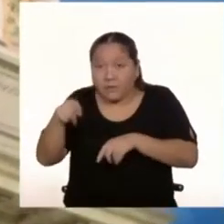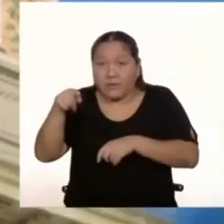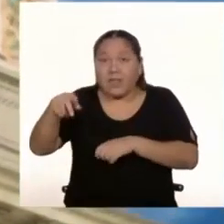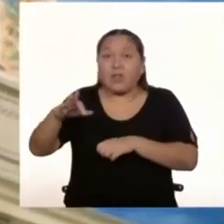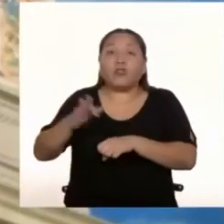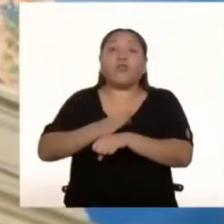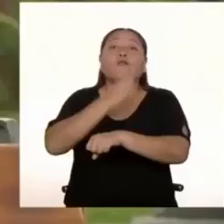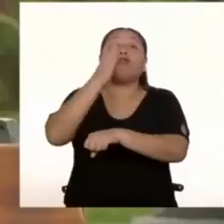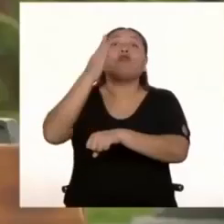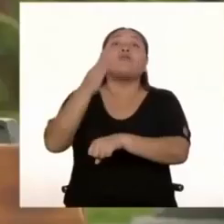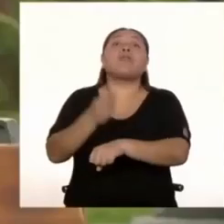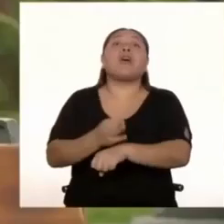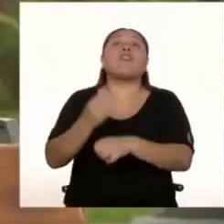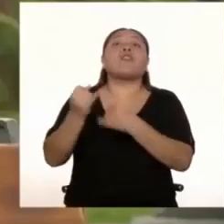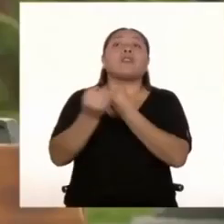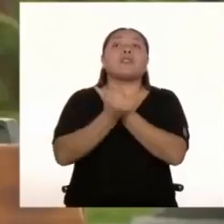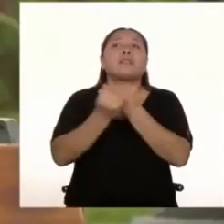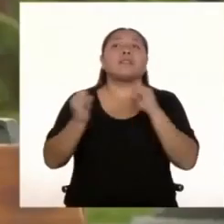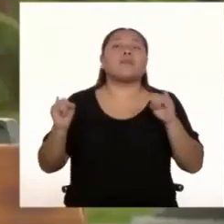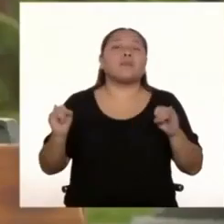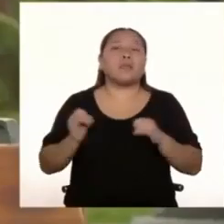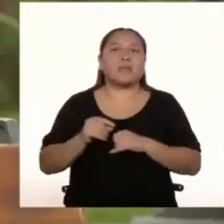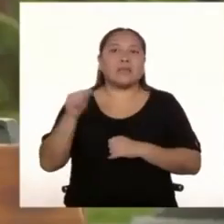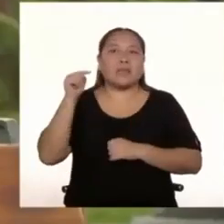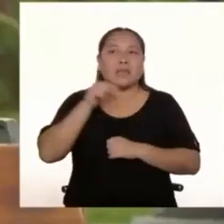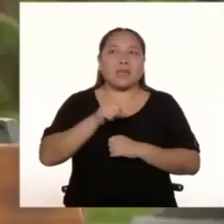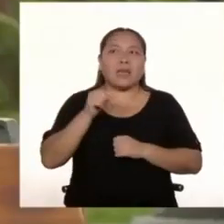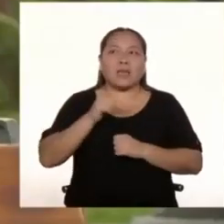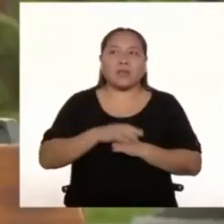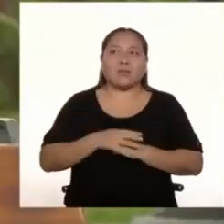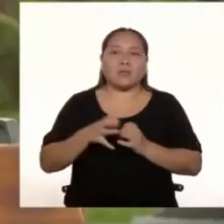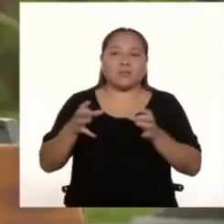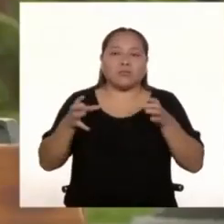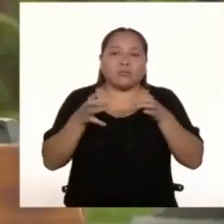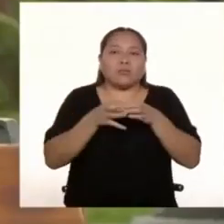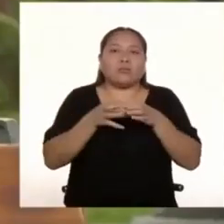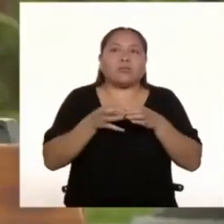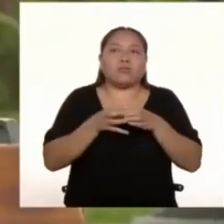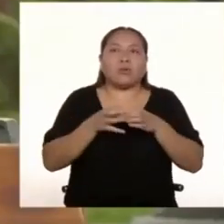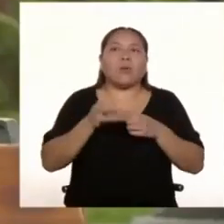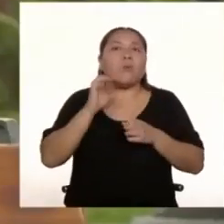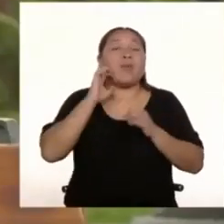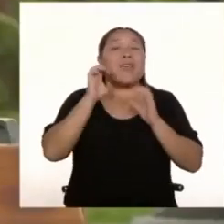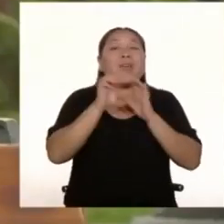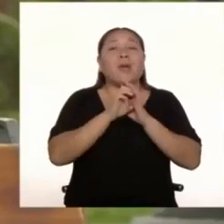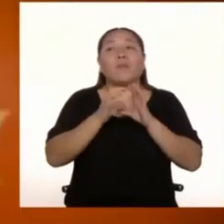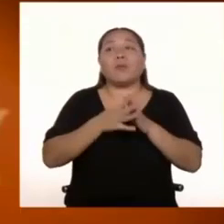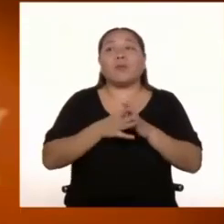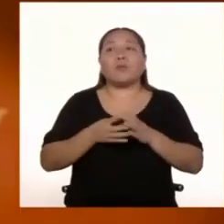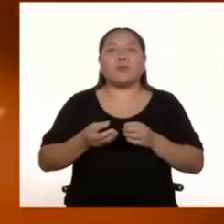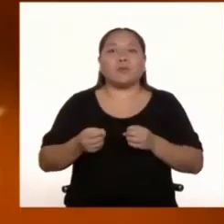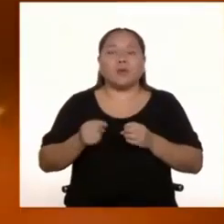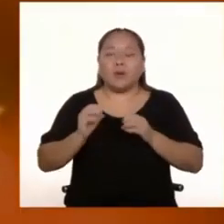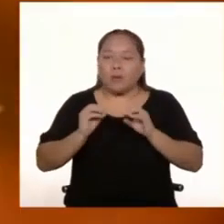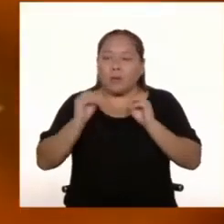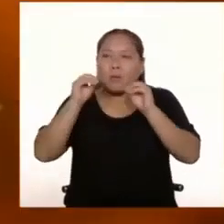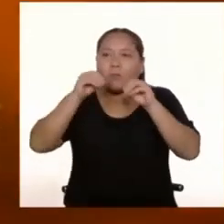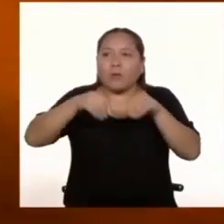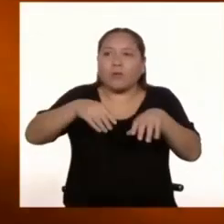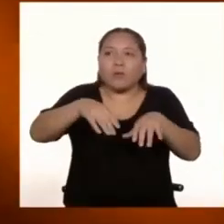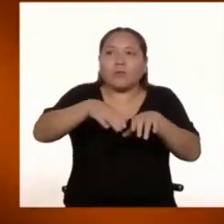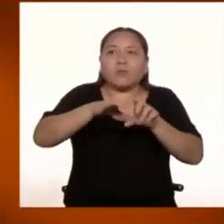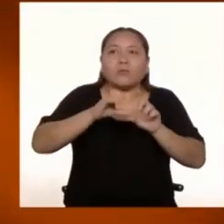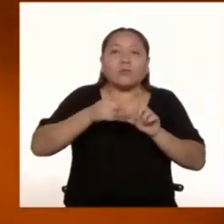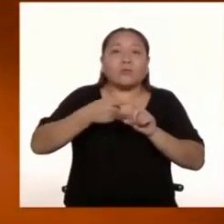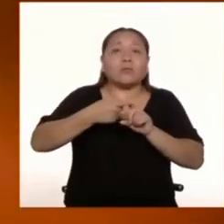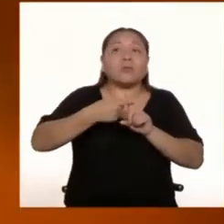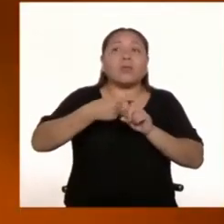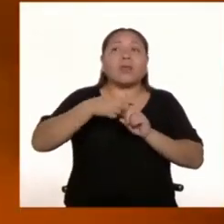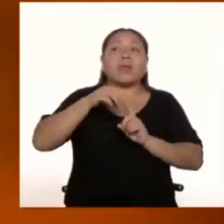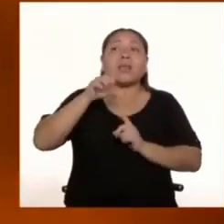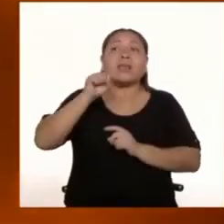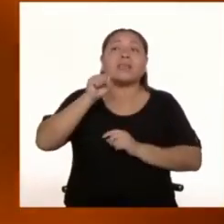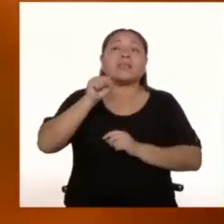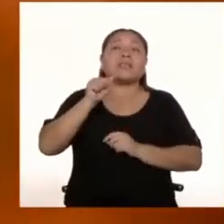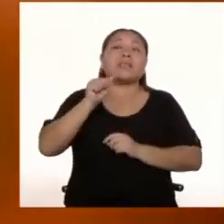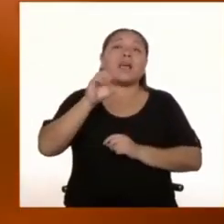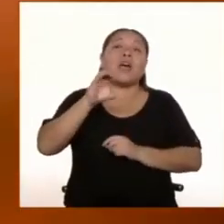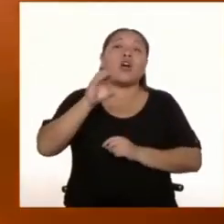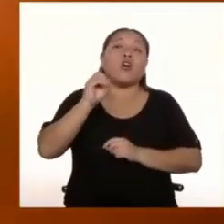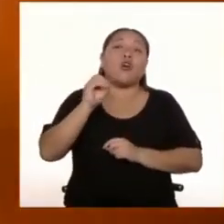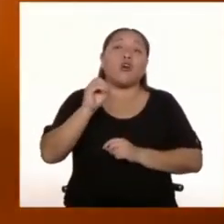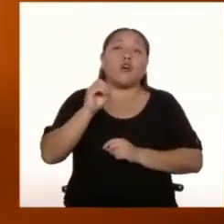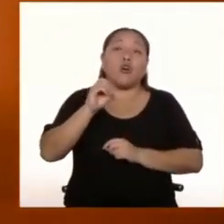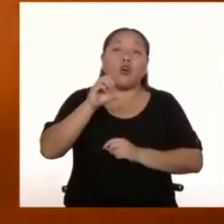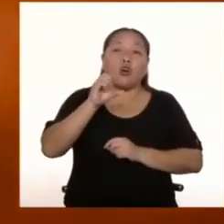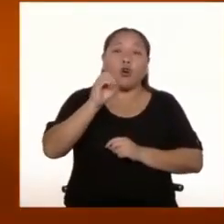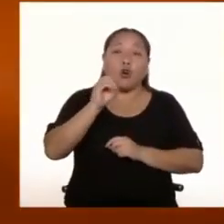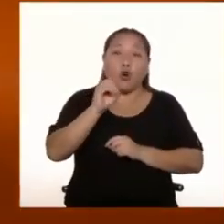independencia, que también van a generar pues exequias. Por ejemplo, se van a encargar de enterrar a Saco Oliveros. Entonces todos ellos